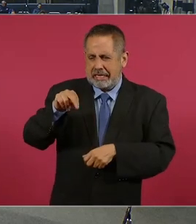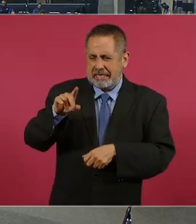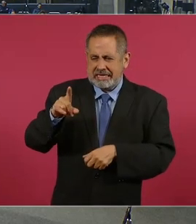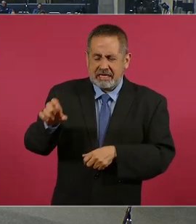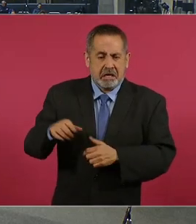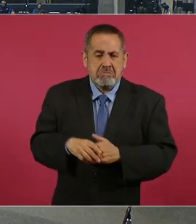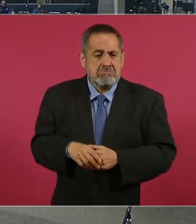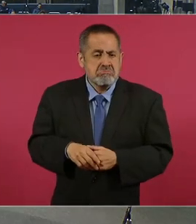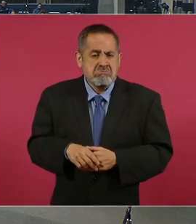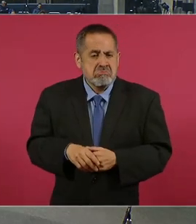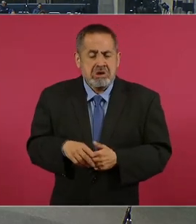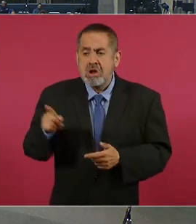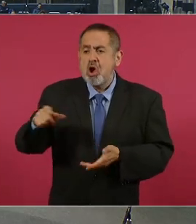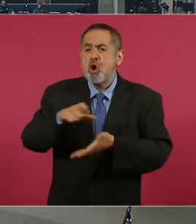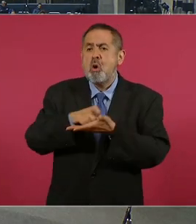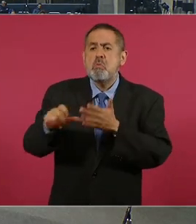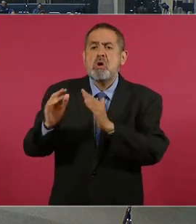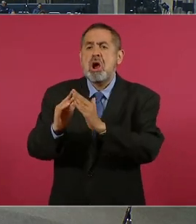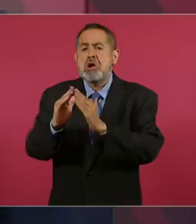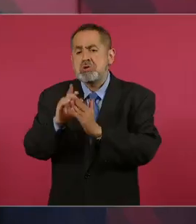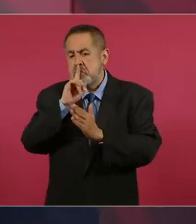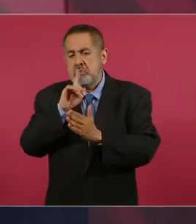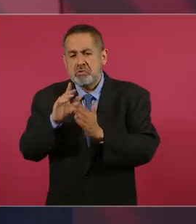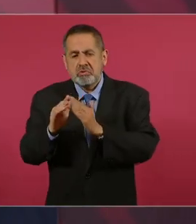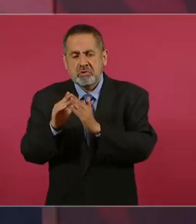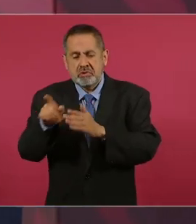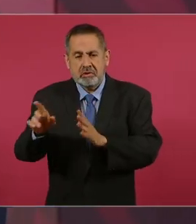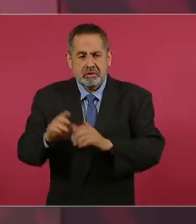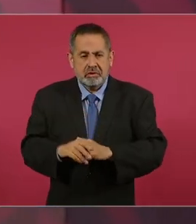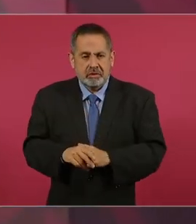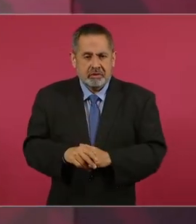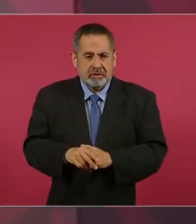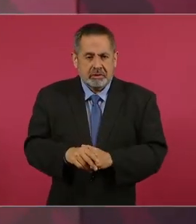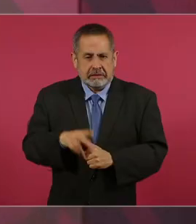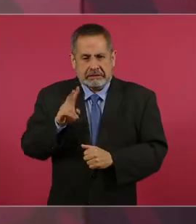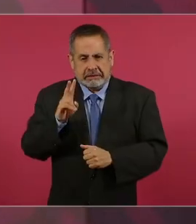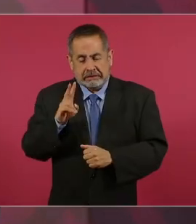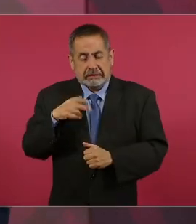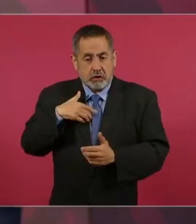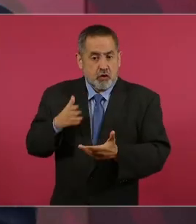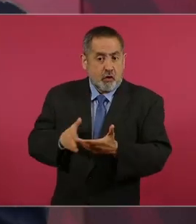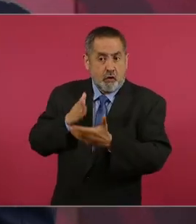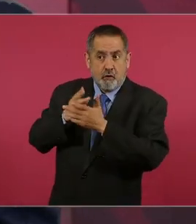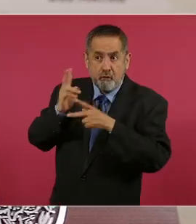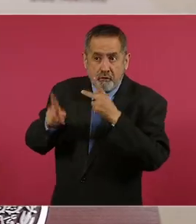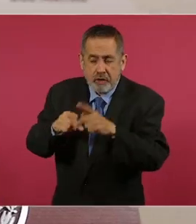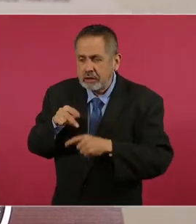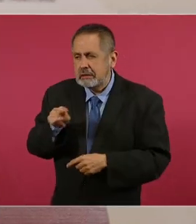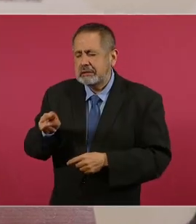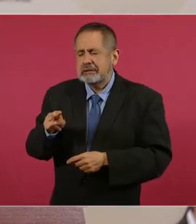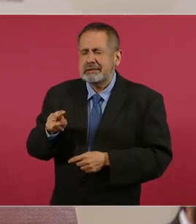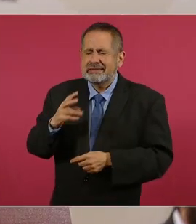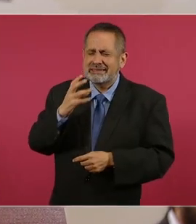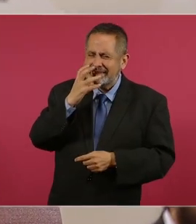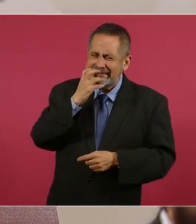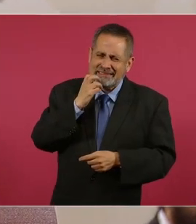Compró una casa en, me daba tristeza ahora que fui allá,